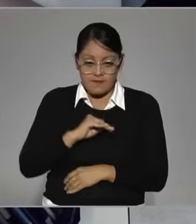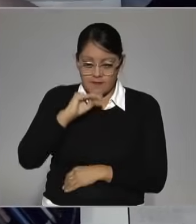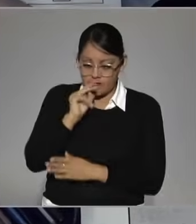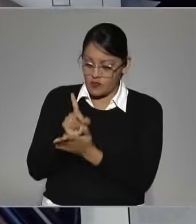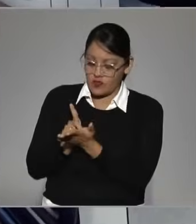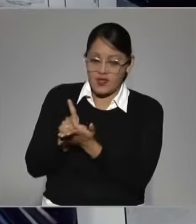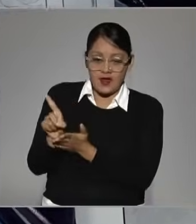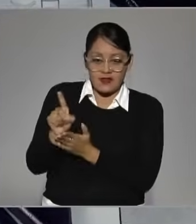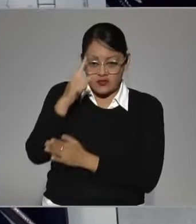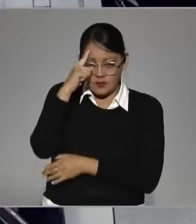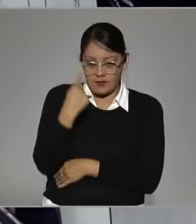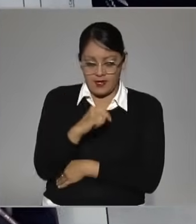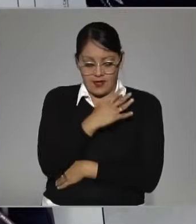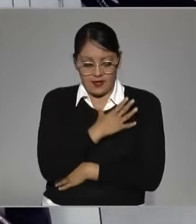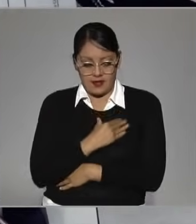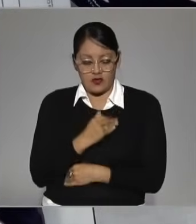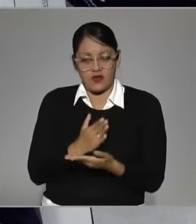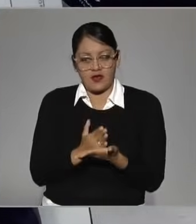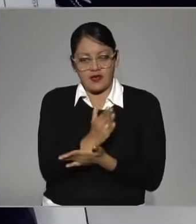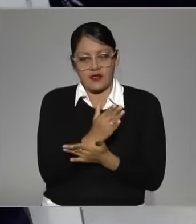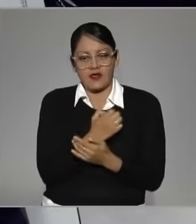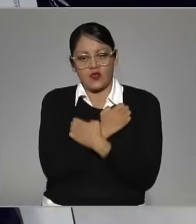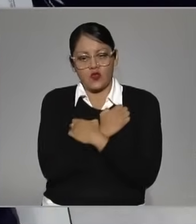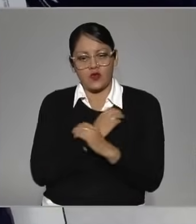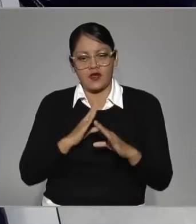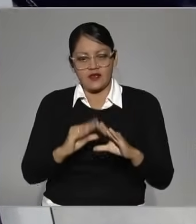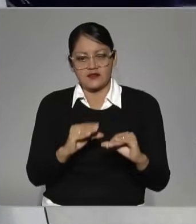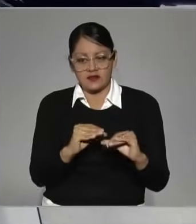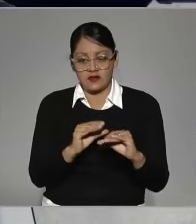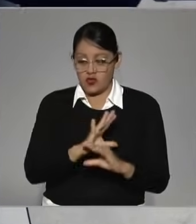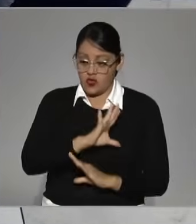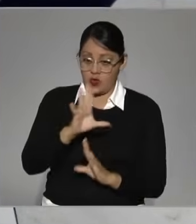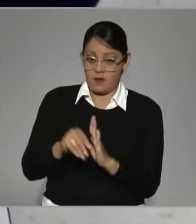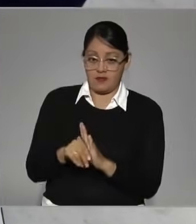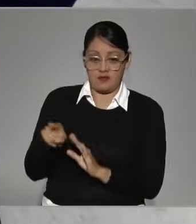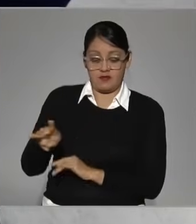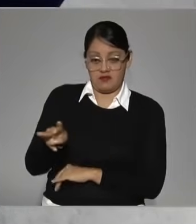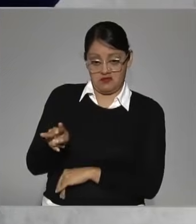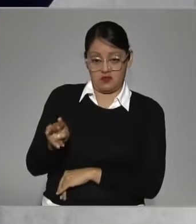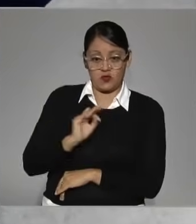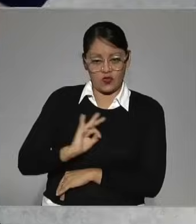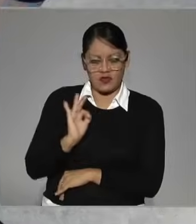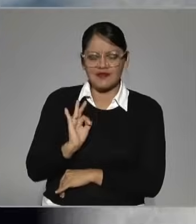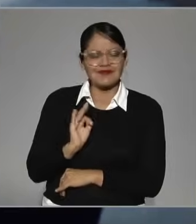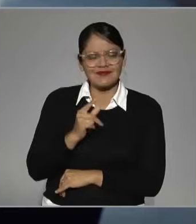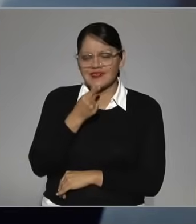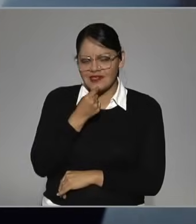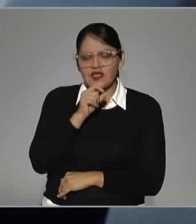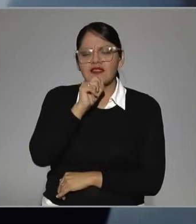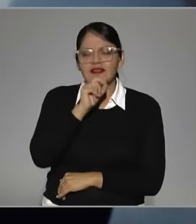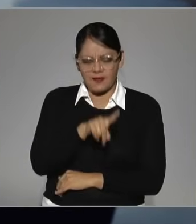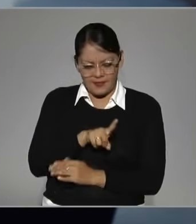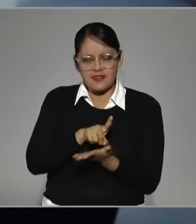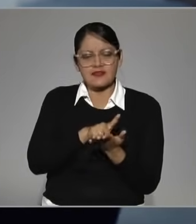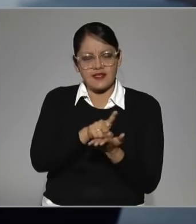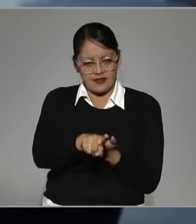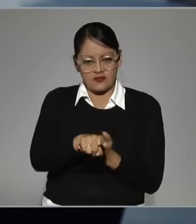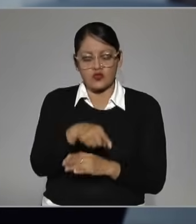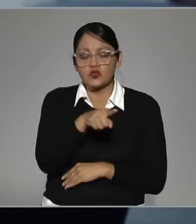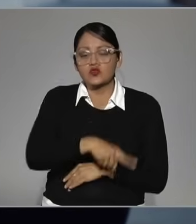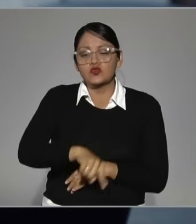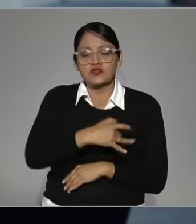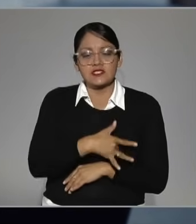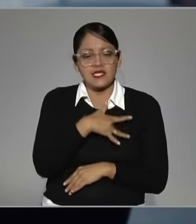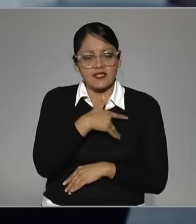a la educación de sus hijos no debe ser absoluto. Los niños también tienen derechos y su bienestar debe